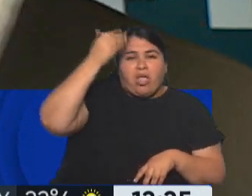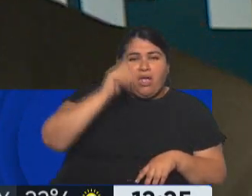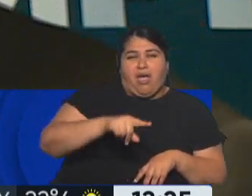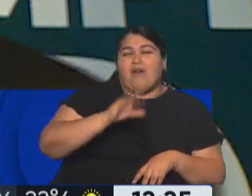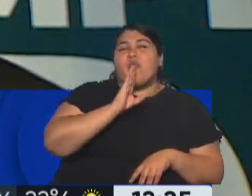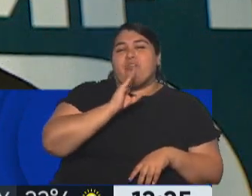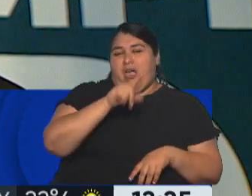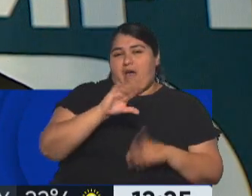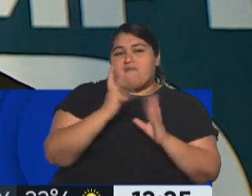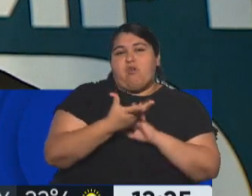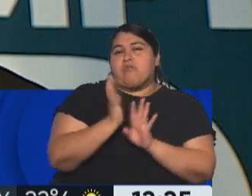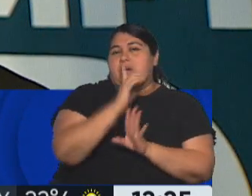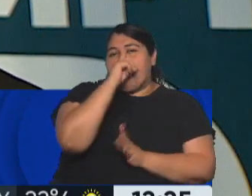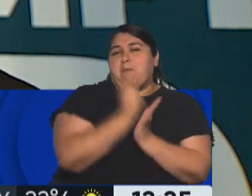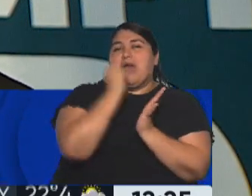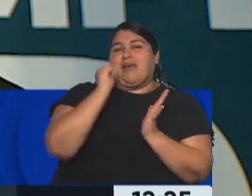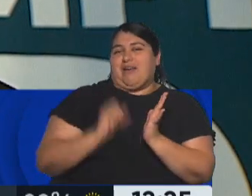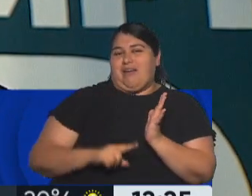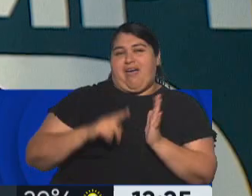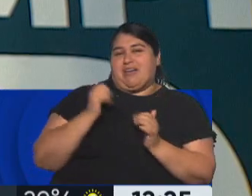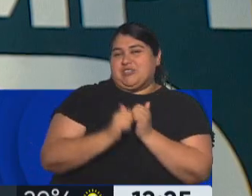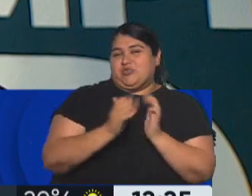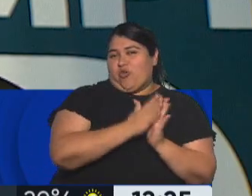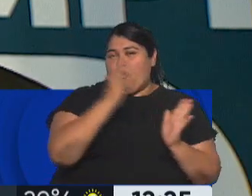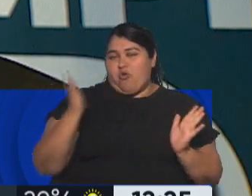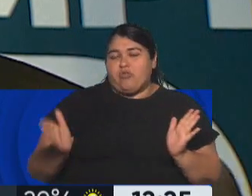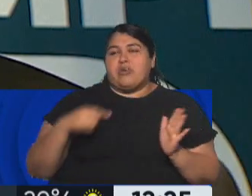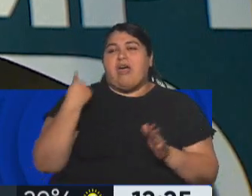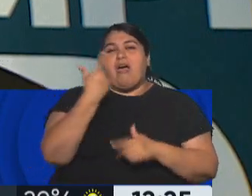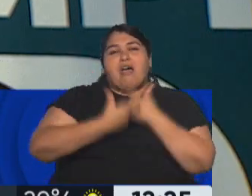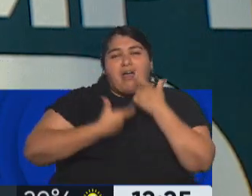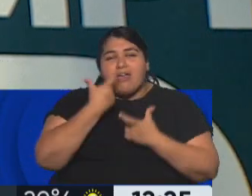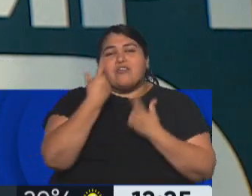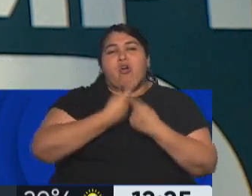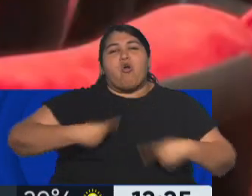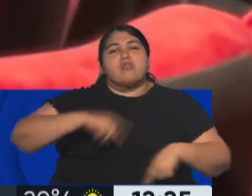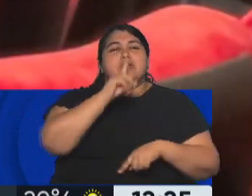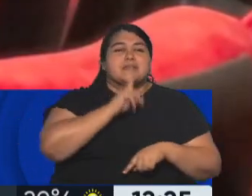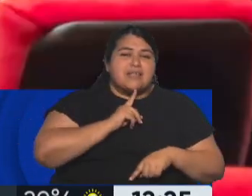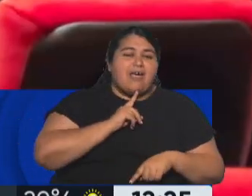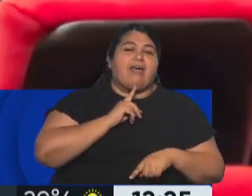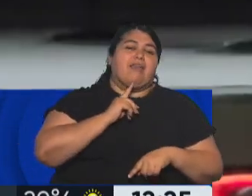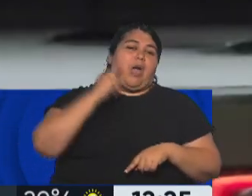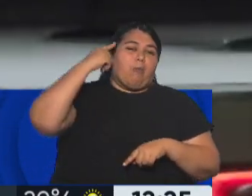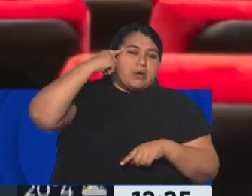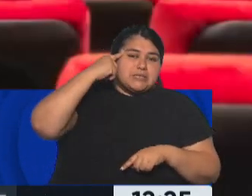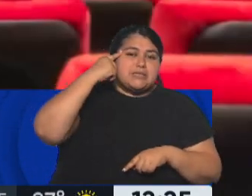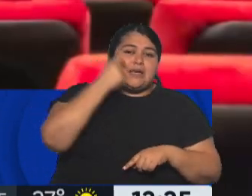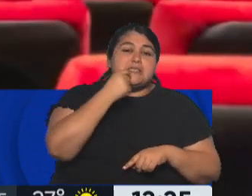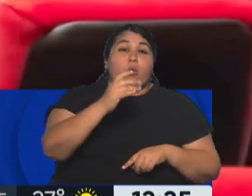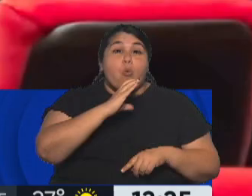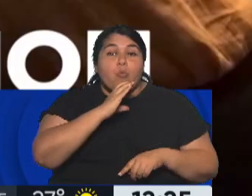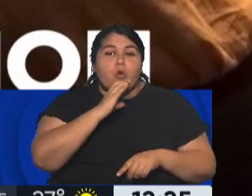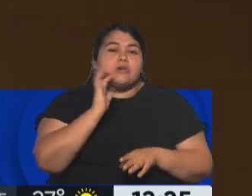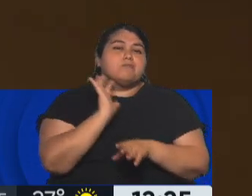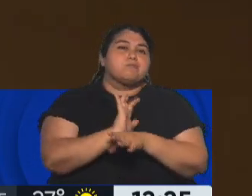marcaron mucho nuestro sentido del humor eh de reírnos de cosas serias de de de no pensar que que el humor